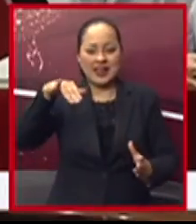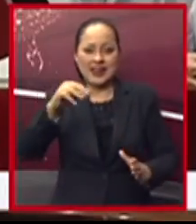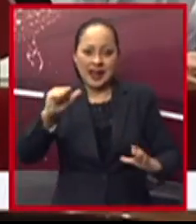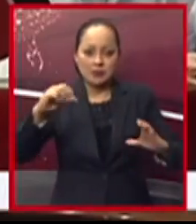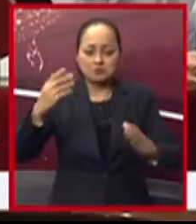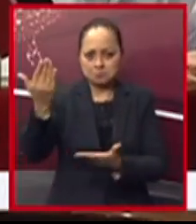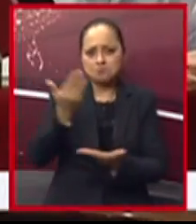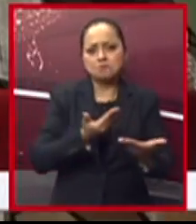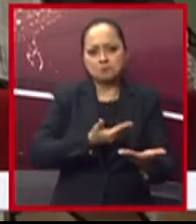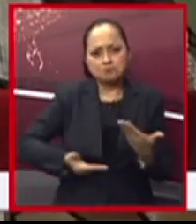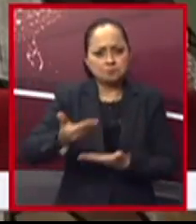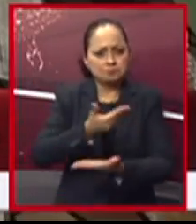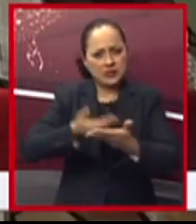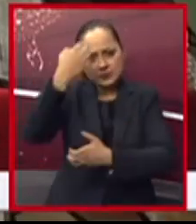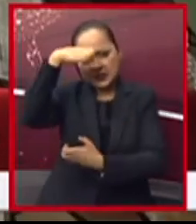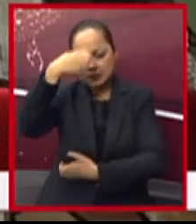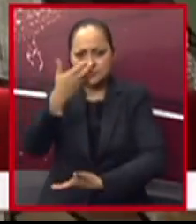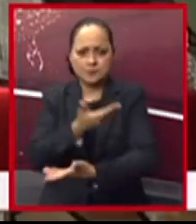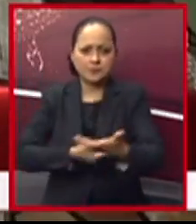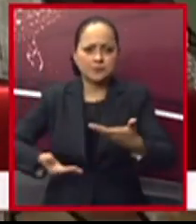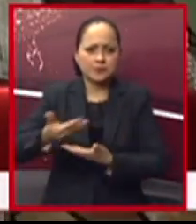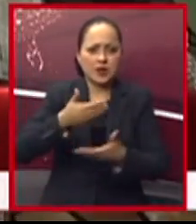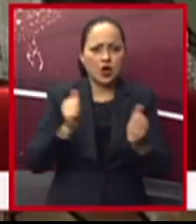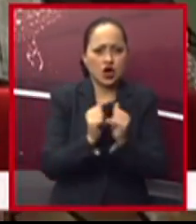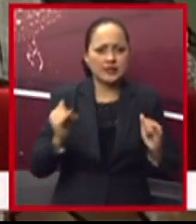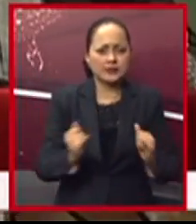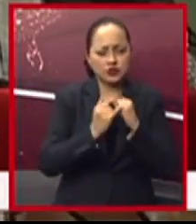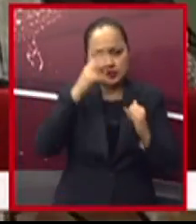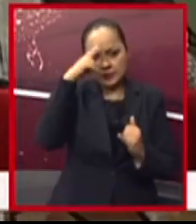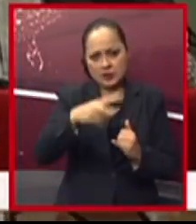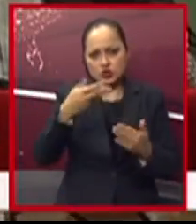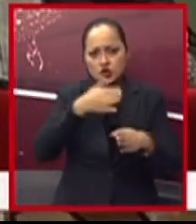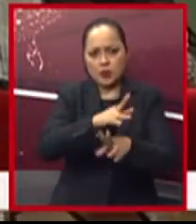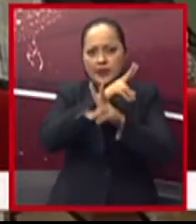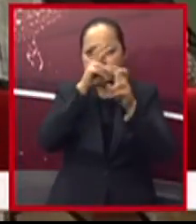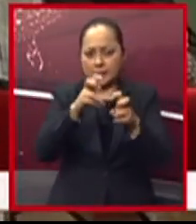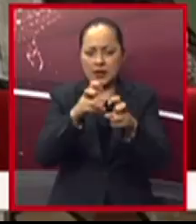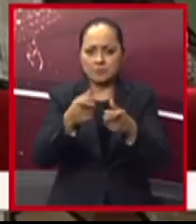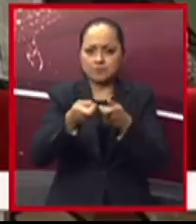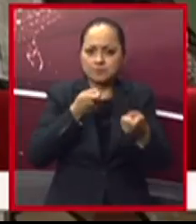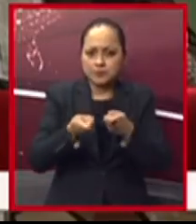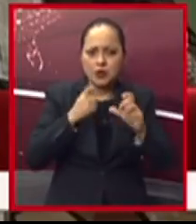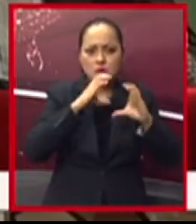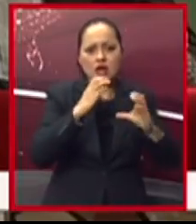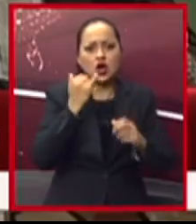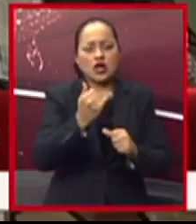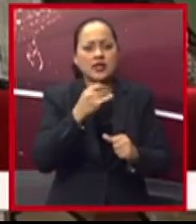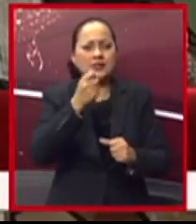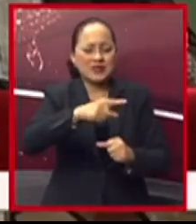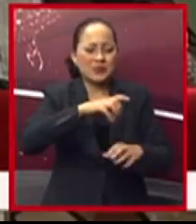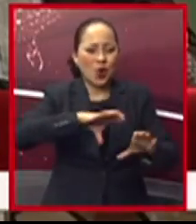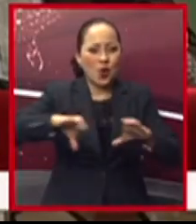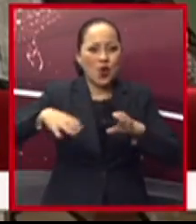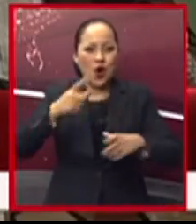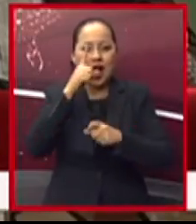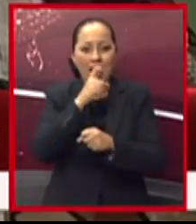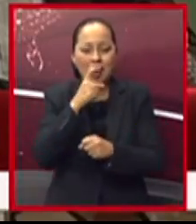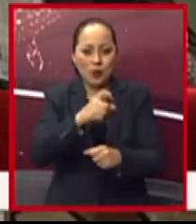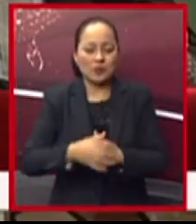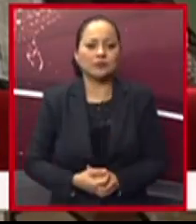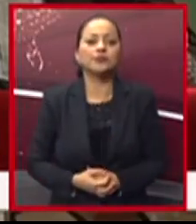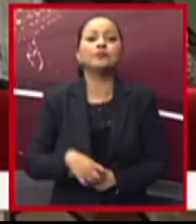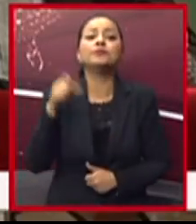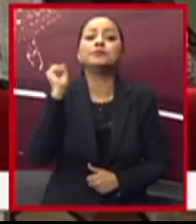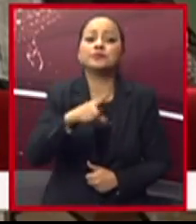el objetivo de intercambiar experiencias con instituciones mexicanas sobre la regulación, cuidado y distribución del agua. Los